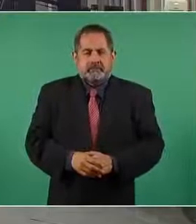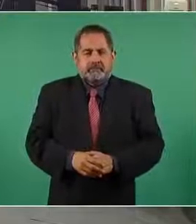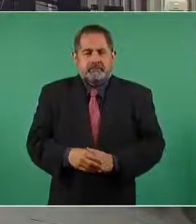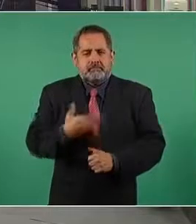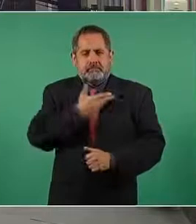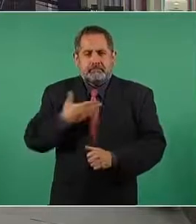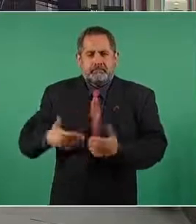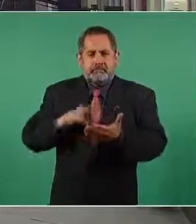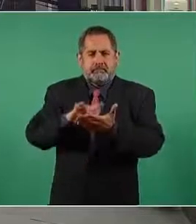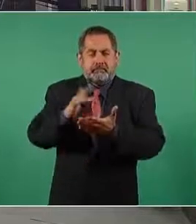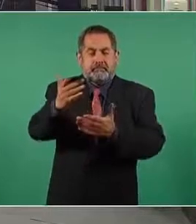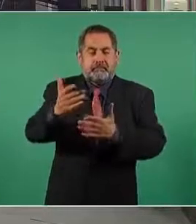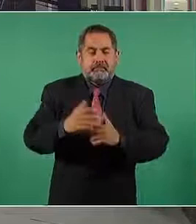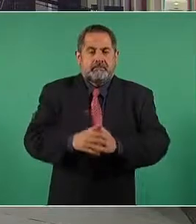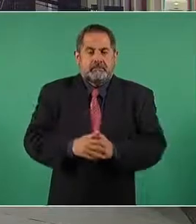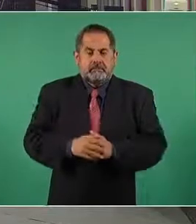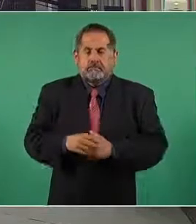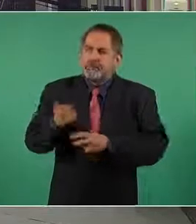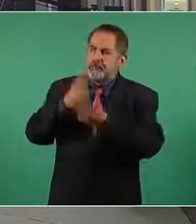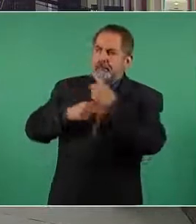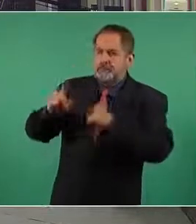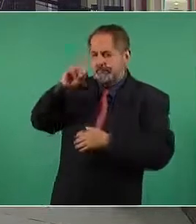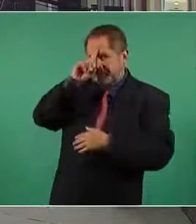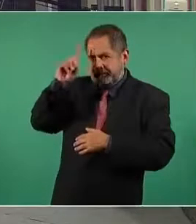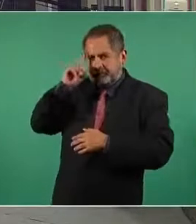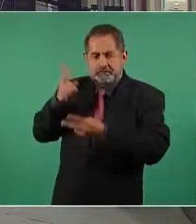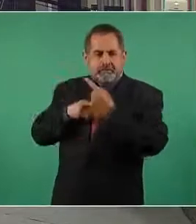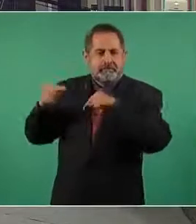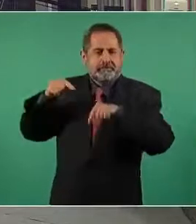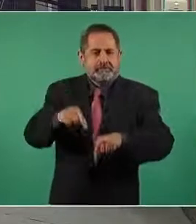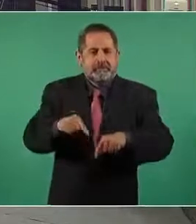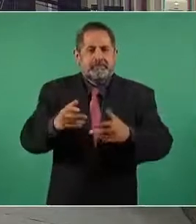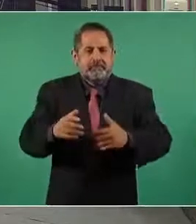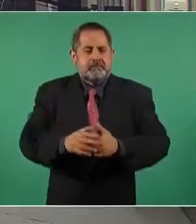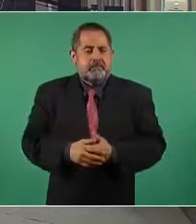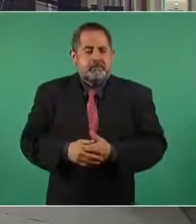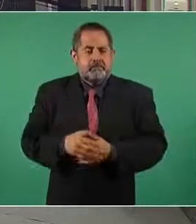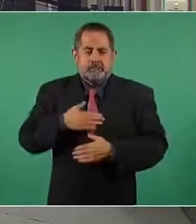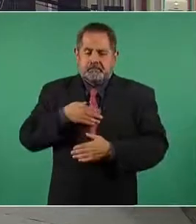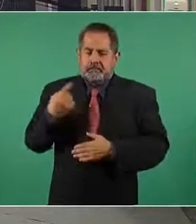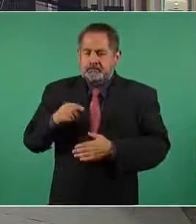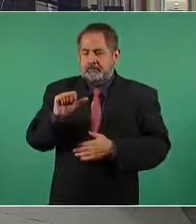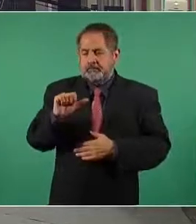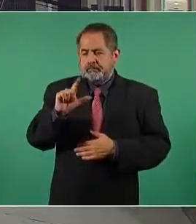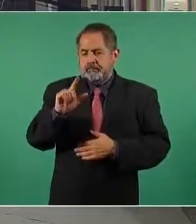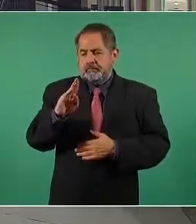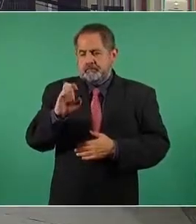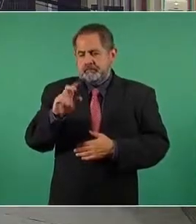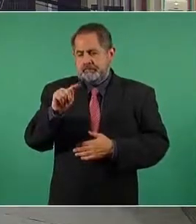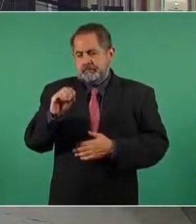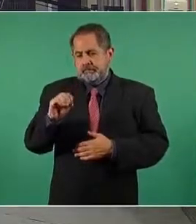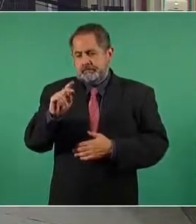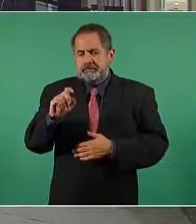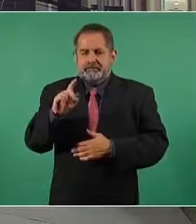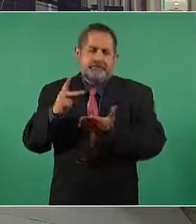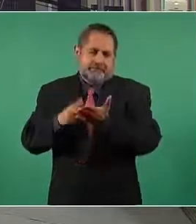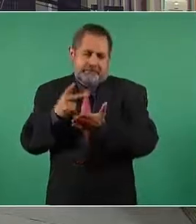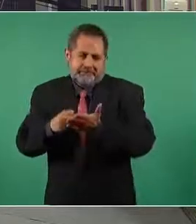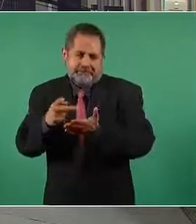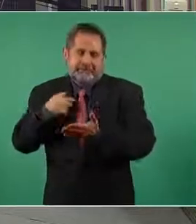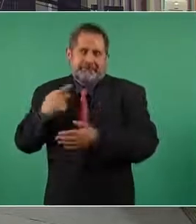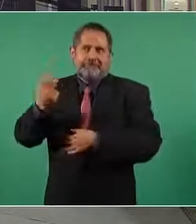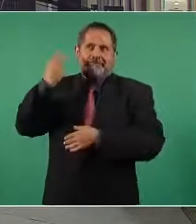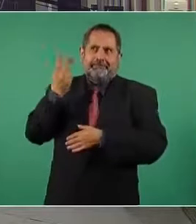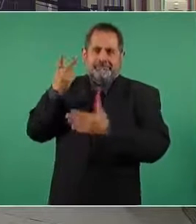Gracias, presidente. Le agradezco porque vengo de Madrid y vengo a preguntarle. Bueno, soy Alberto Peláez otra vez. Le digo otra vez, presidente, porque ya estuve aquí hace